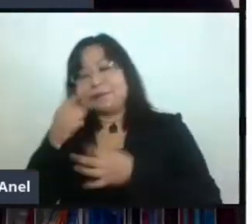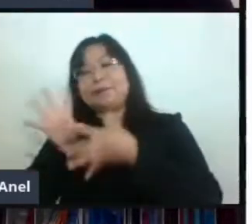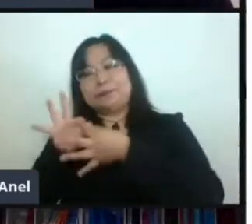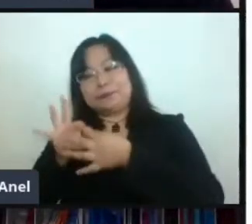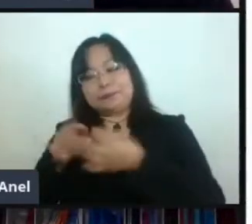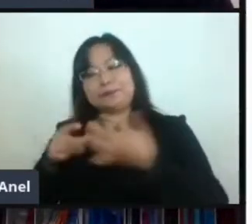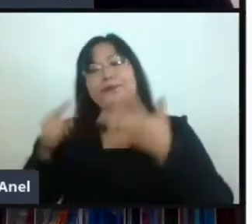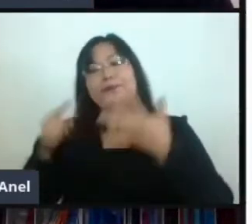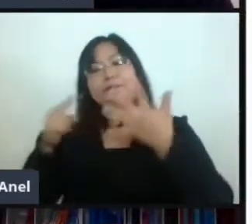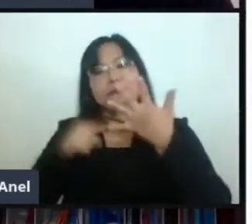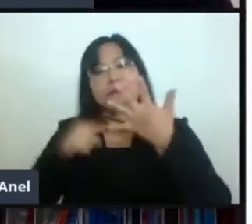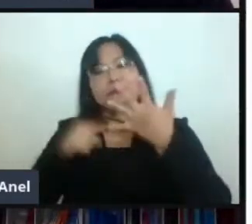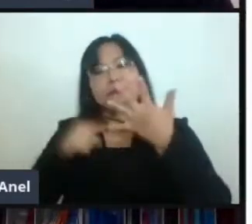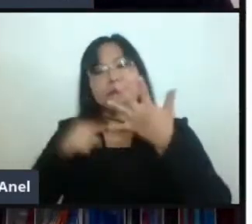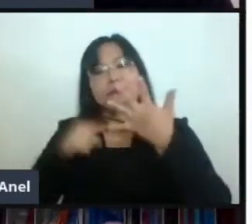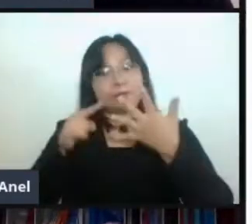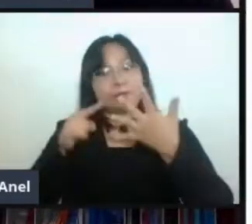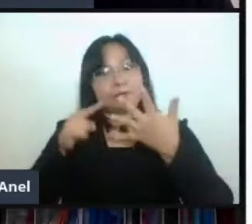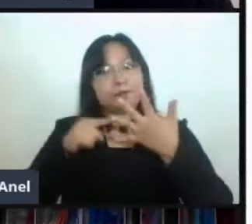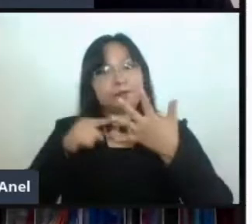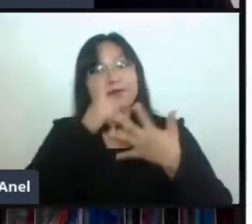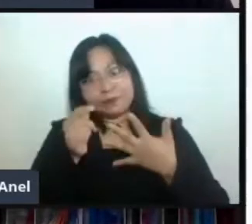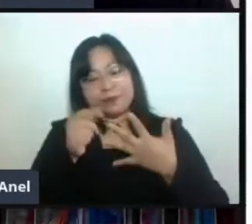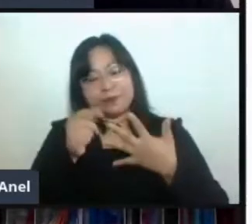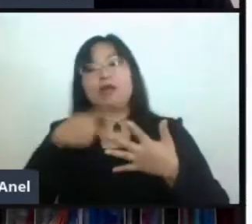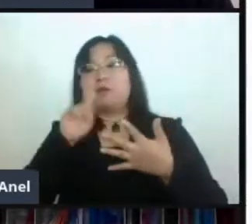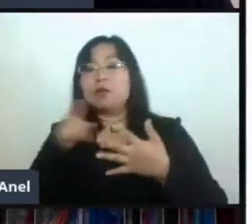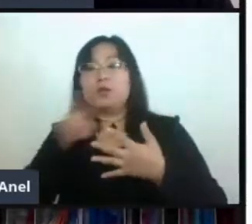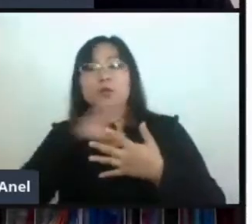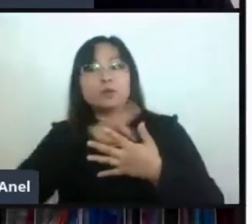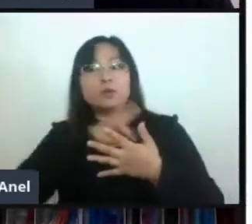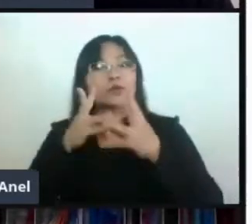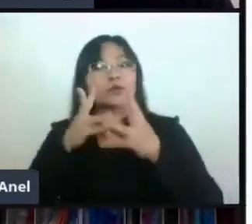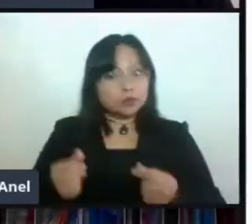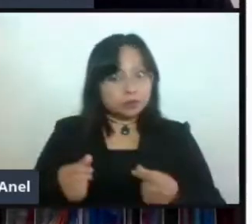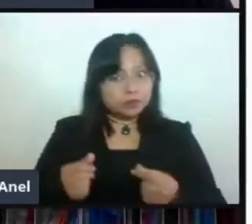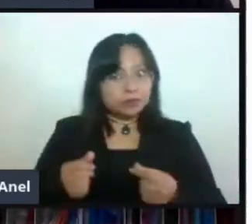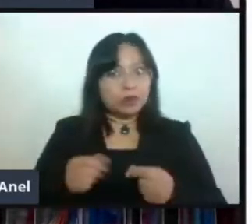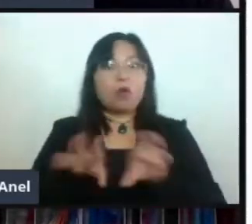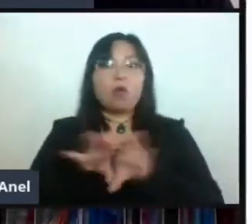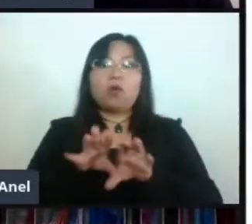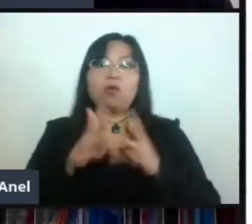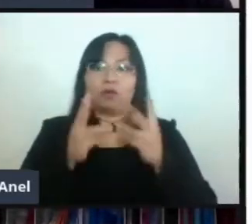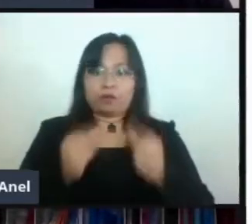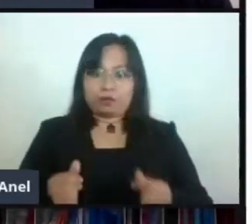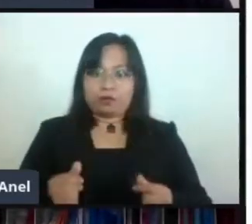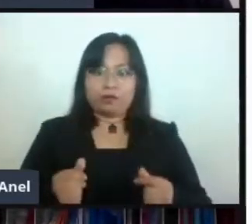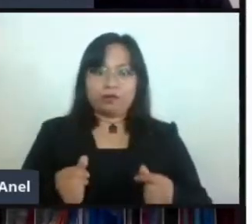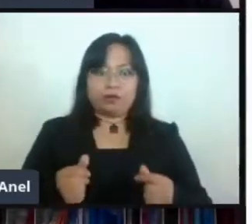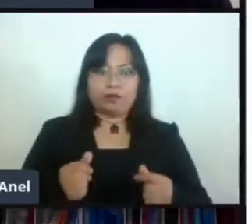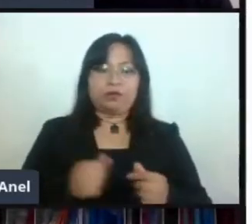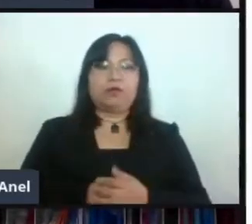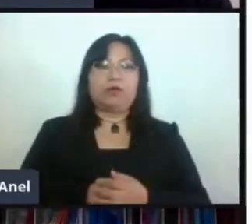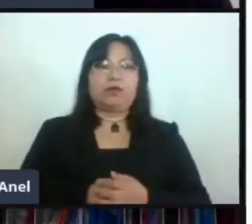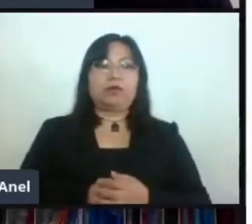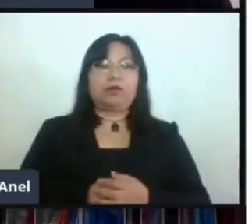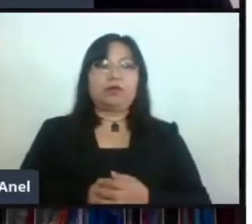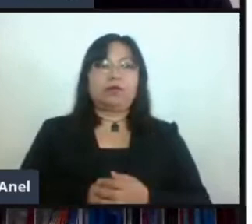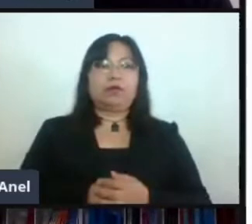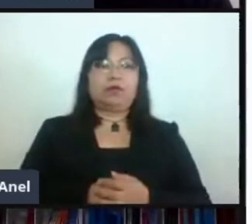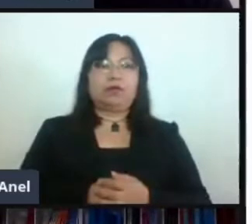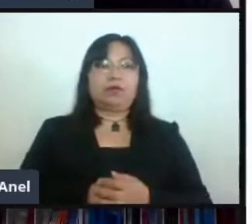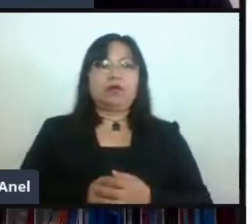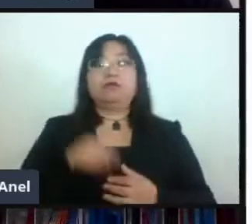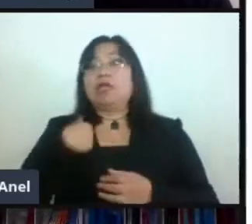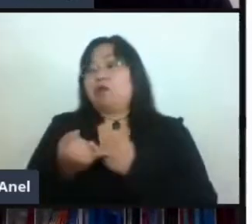fundada en la auto evaluación del alumno. Preguntarle, devolverle con preguntas, ¿qué hubieras